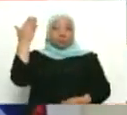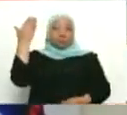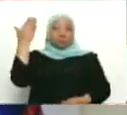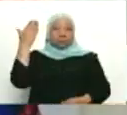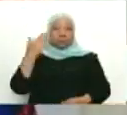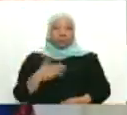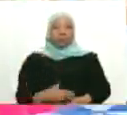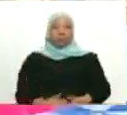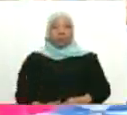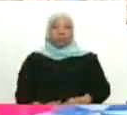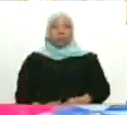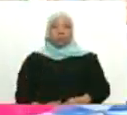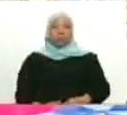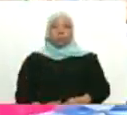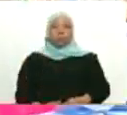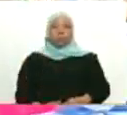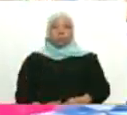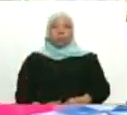Ursulina, levanta la mano.